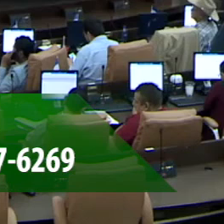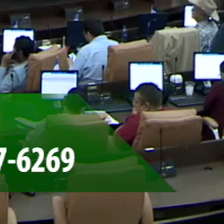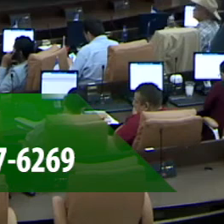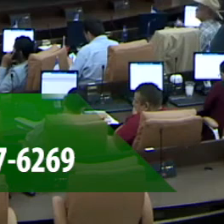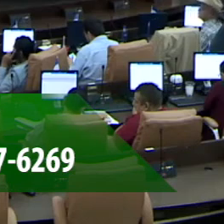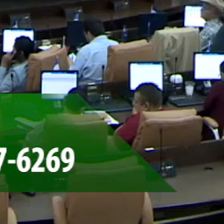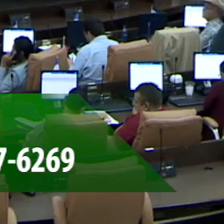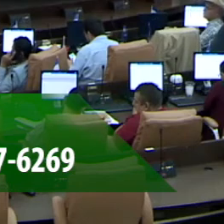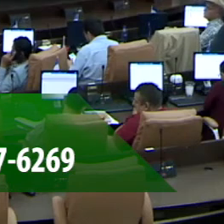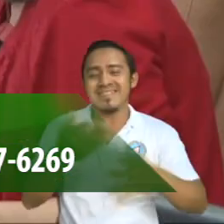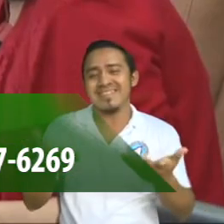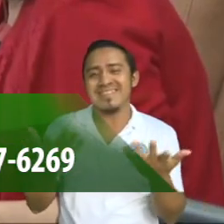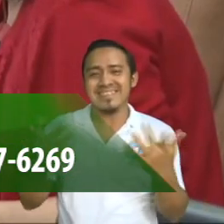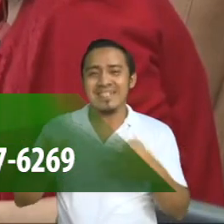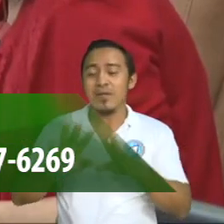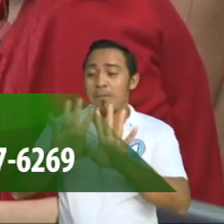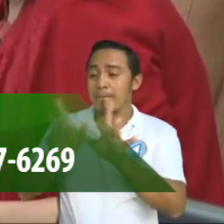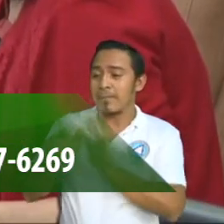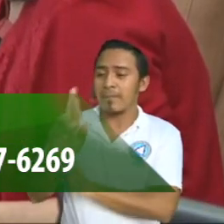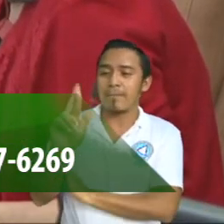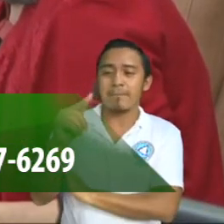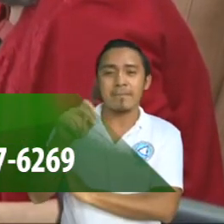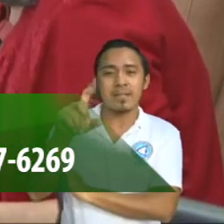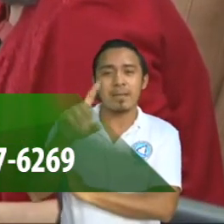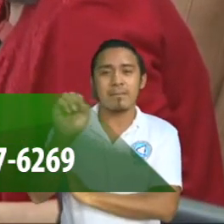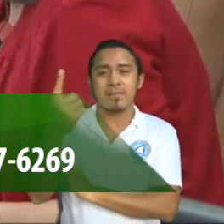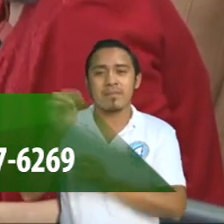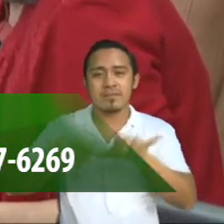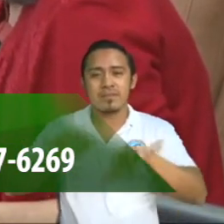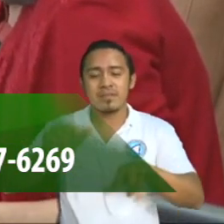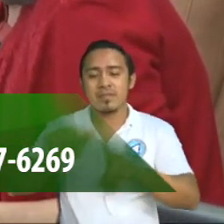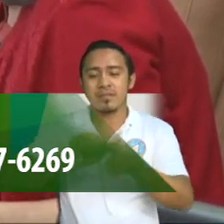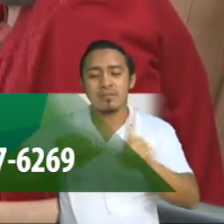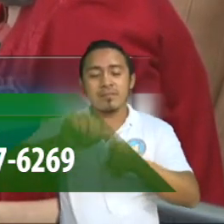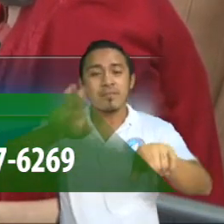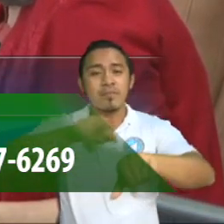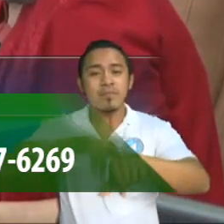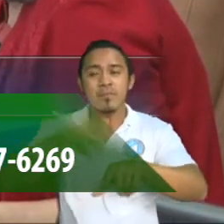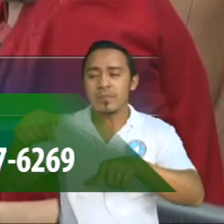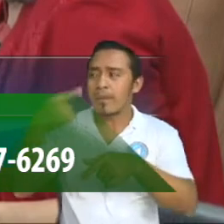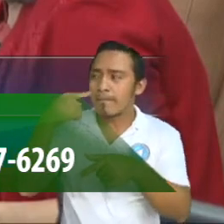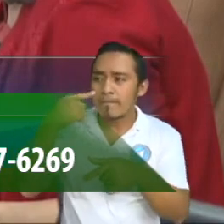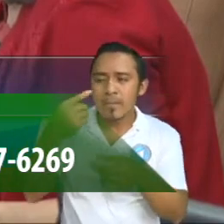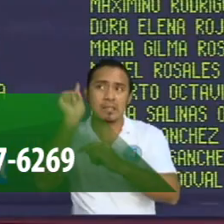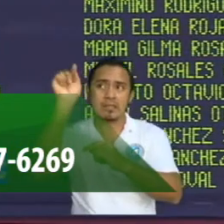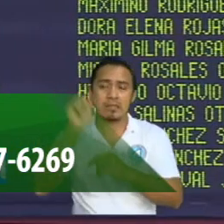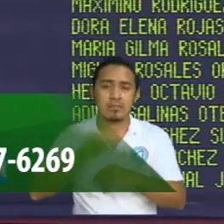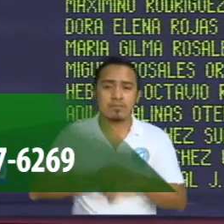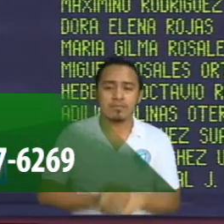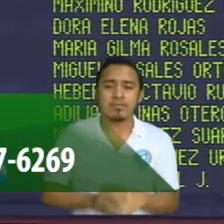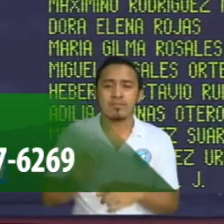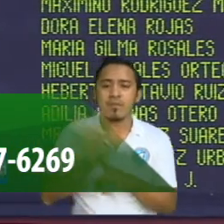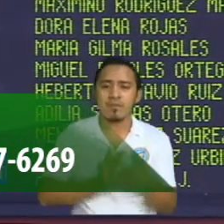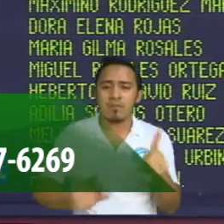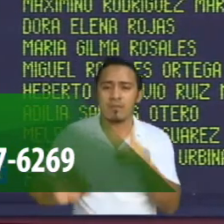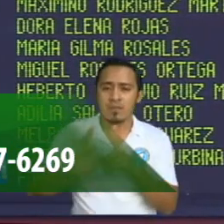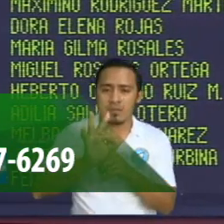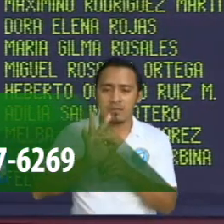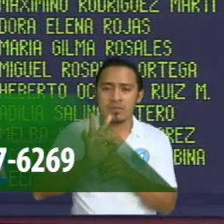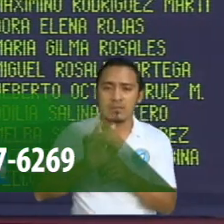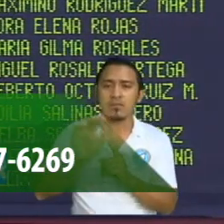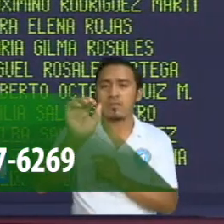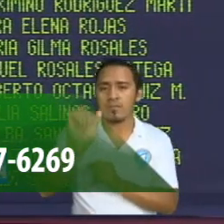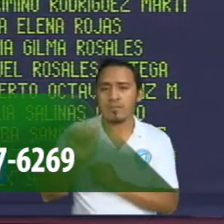sus jefes políticos aprobarán en lo general y en lo particular con 76 votos a favor la denominada ley de creación de la secretaría nacional